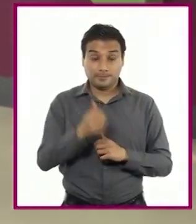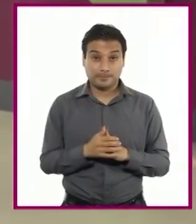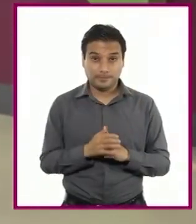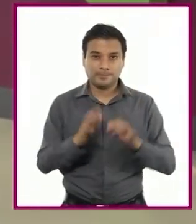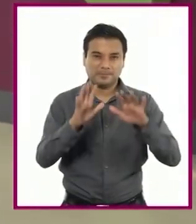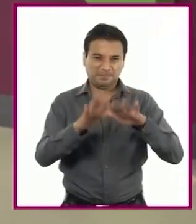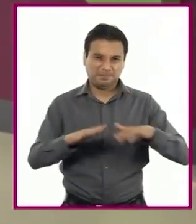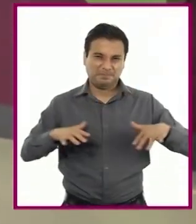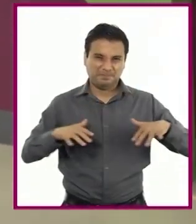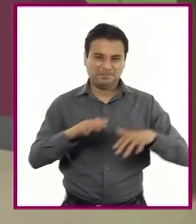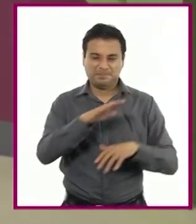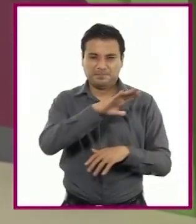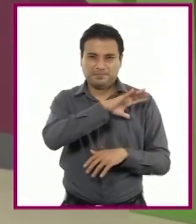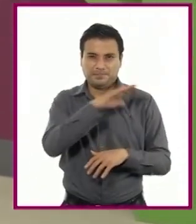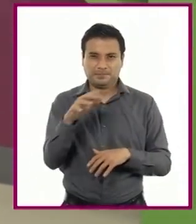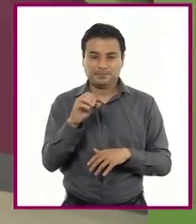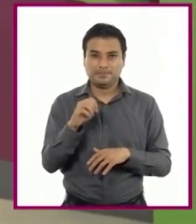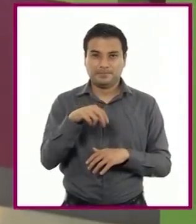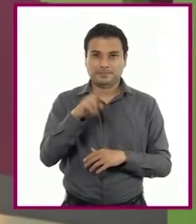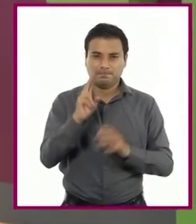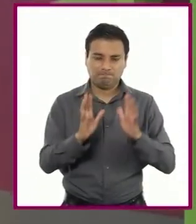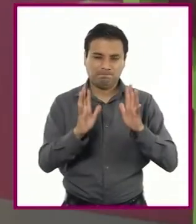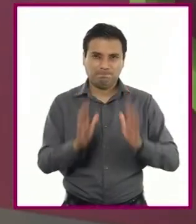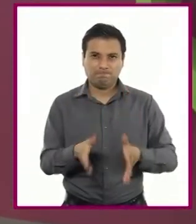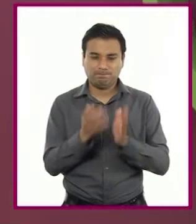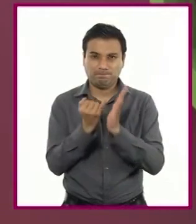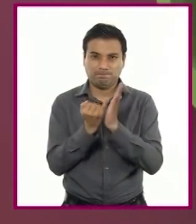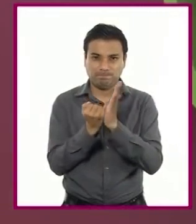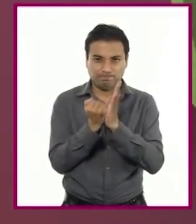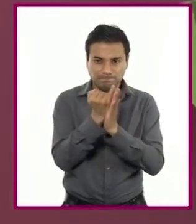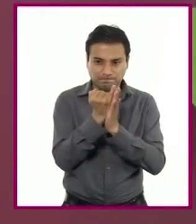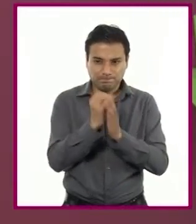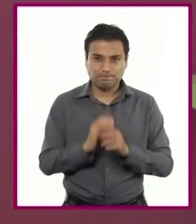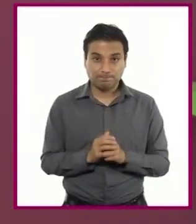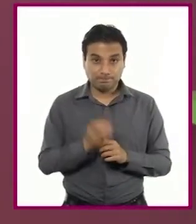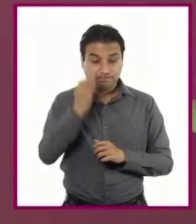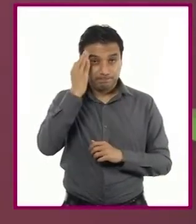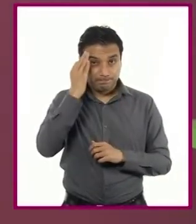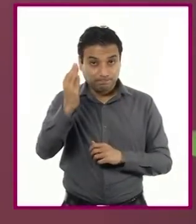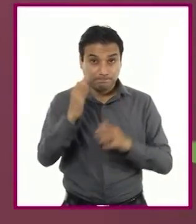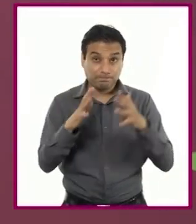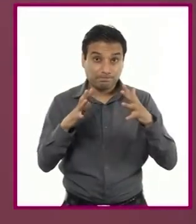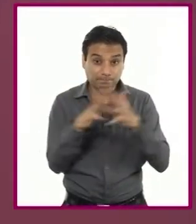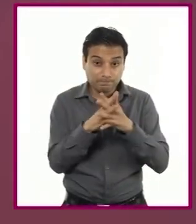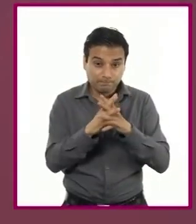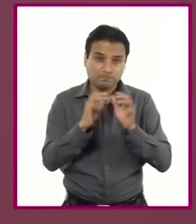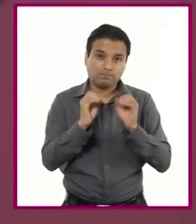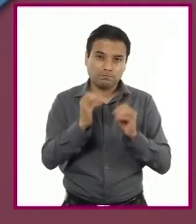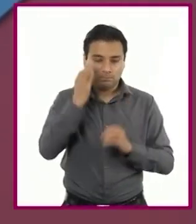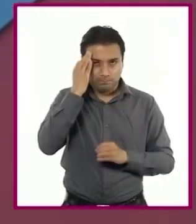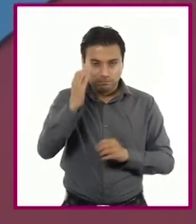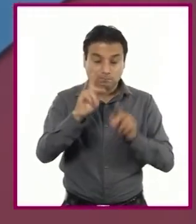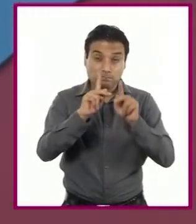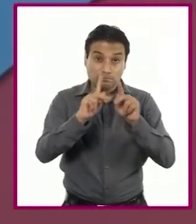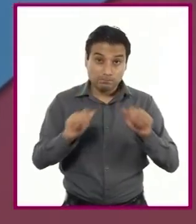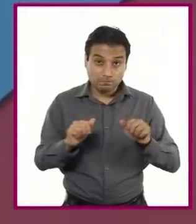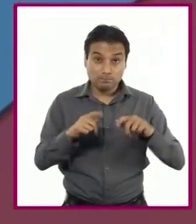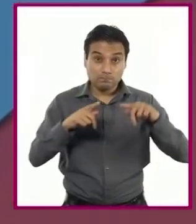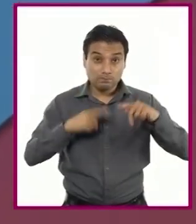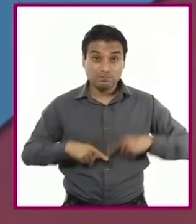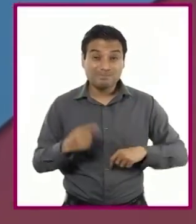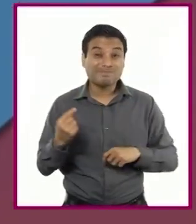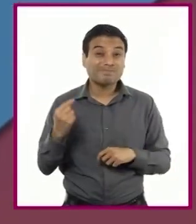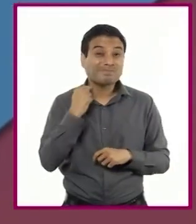Asamblea General de la ONU determinó que, tanto en tiempos de guerra como en tiempos de paz, el genocidio es